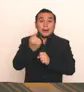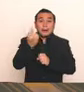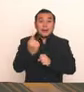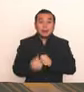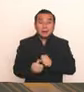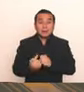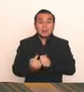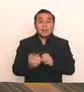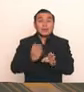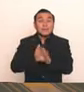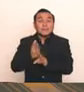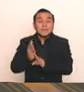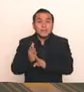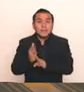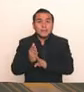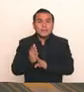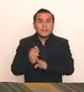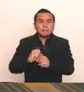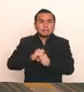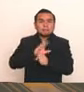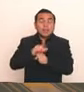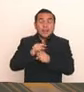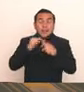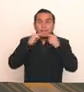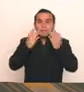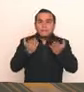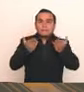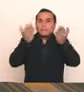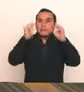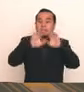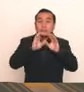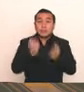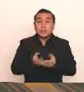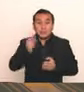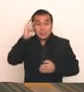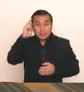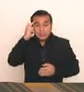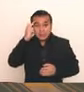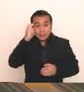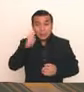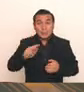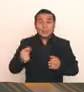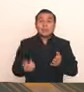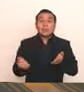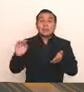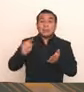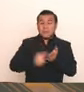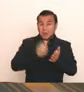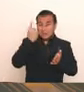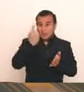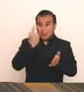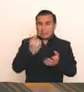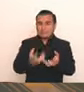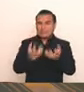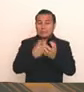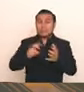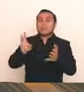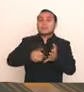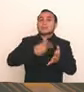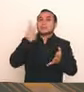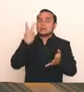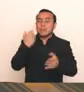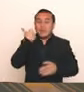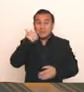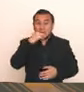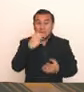biólogos los más famosos del mundo están alertando que este segundo pico de la curva viene y que este rebrote podría ser incluso